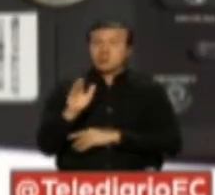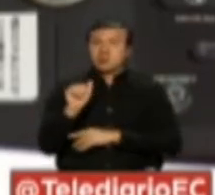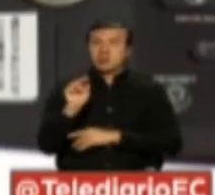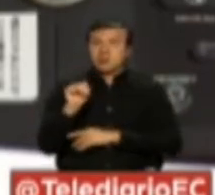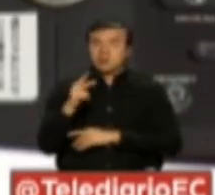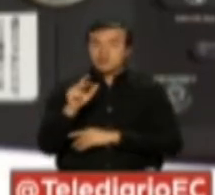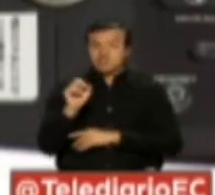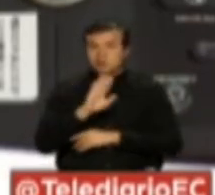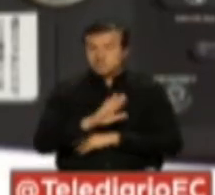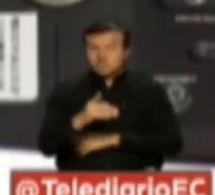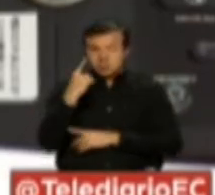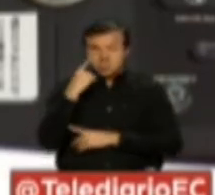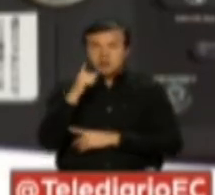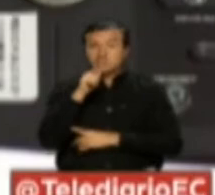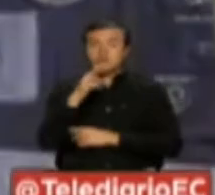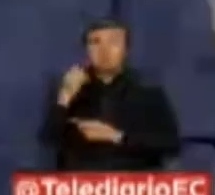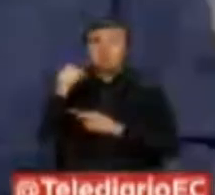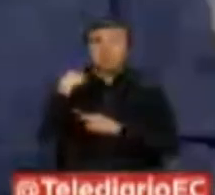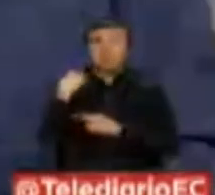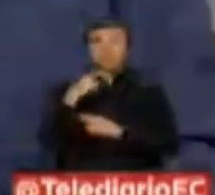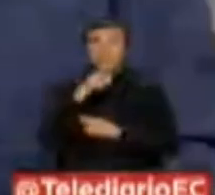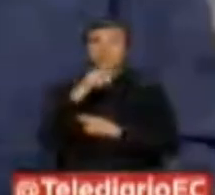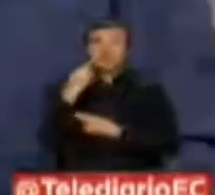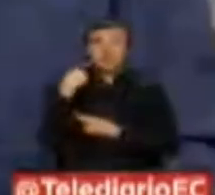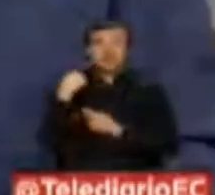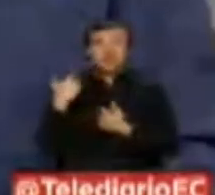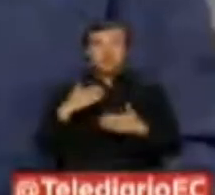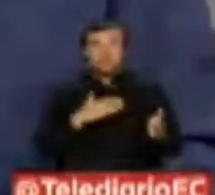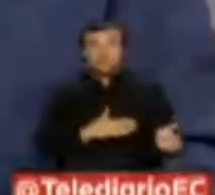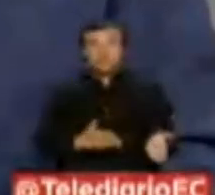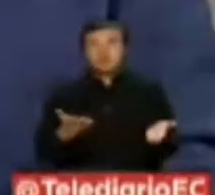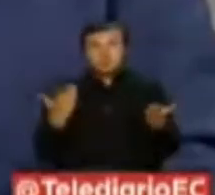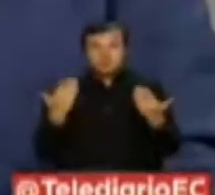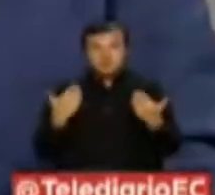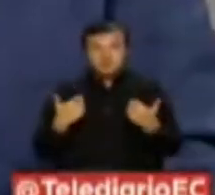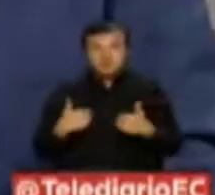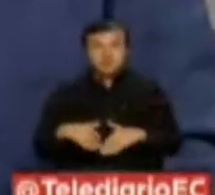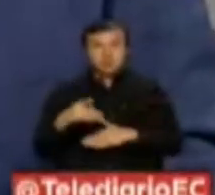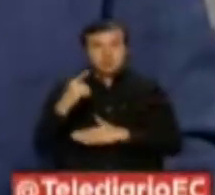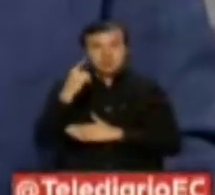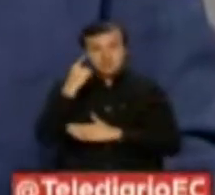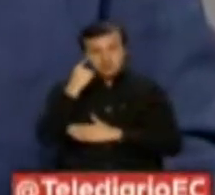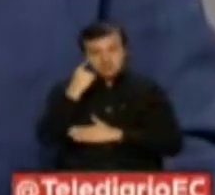Ahora, ¿qué en es efecto, lo que viene? ¿A quién le toca actuar, pronunciarse